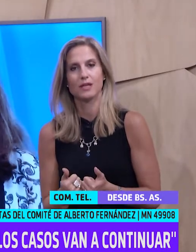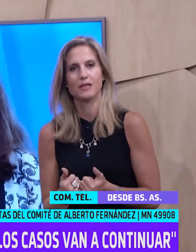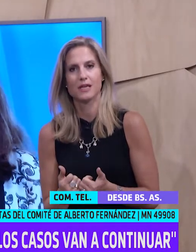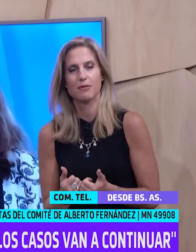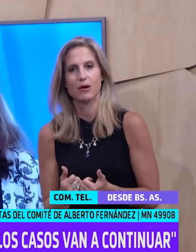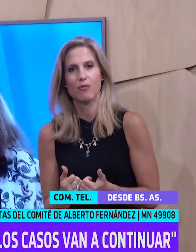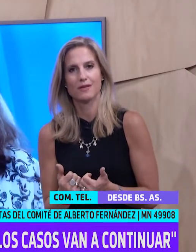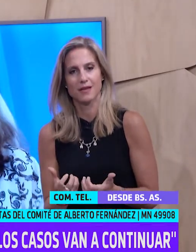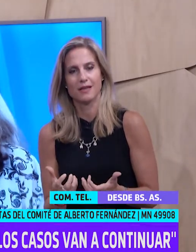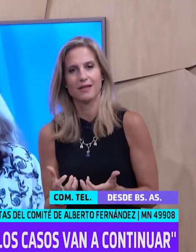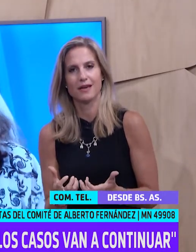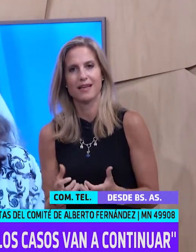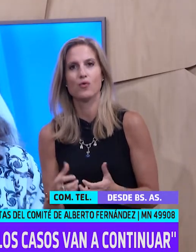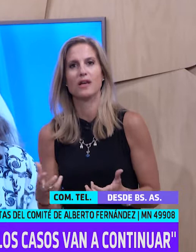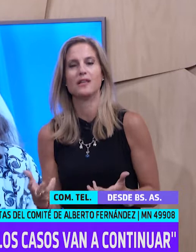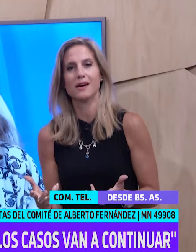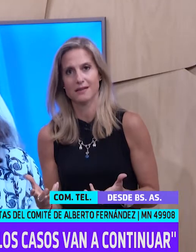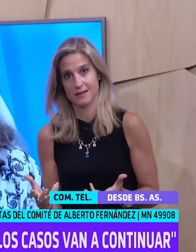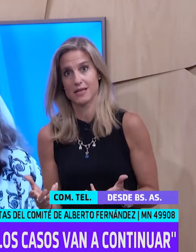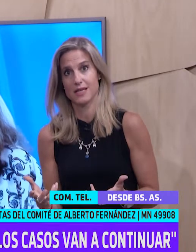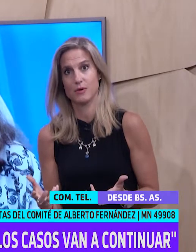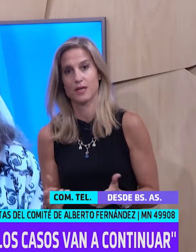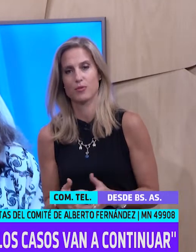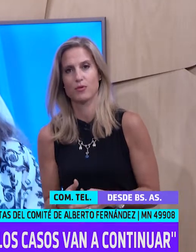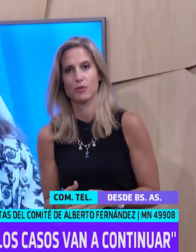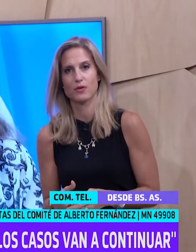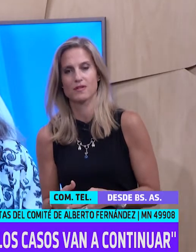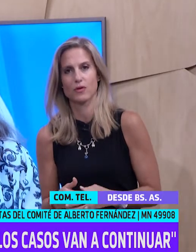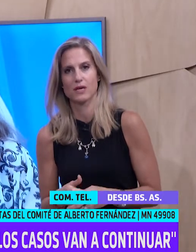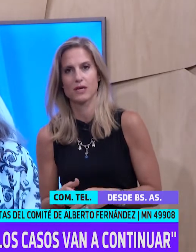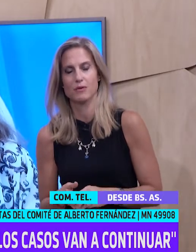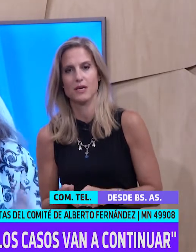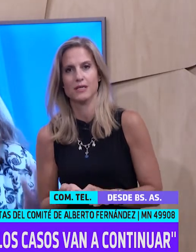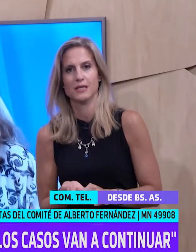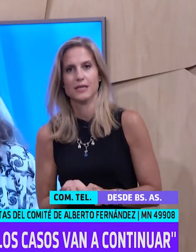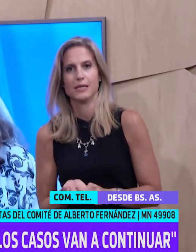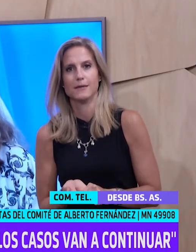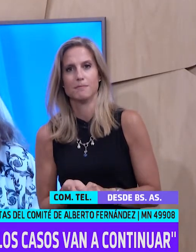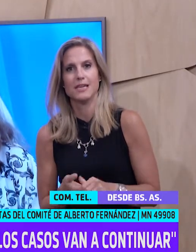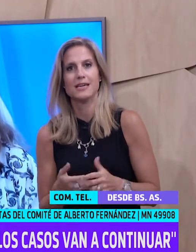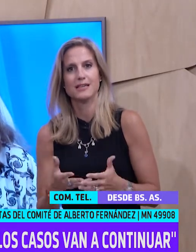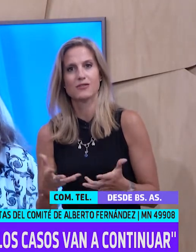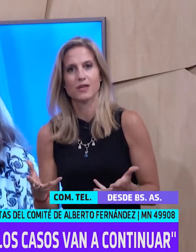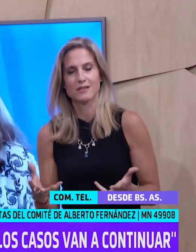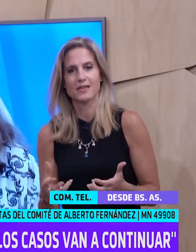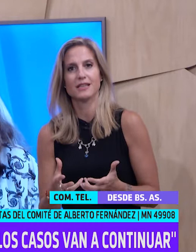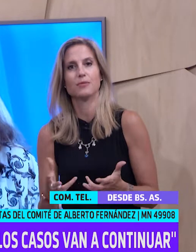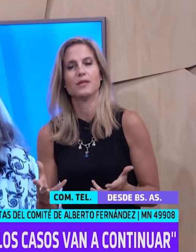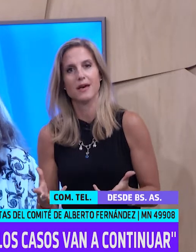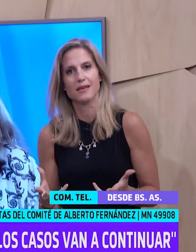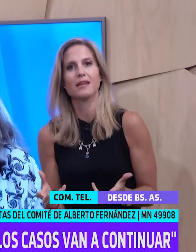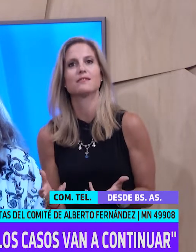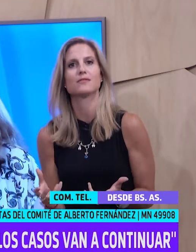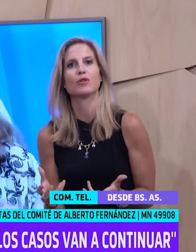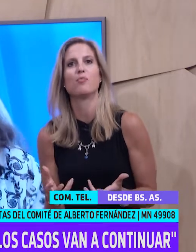que usted describa cómo va a ser esta gradualidad que se describe, que el propio ministro de Salud escribía, y en qué zonas, en qué